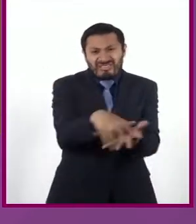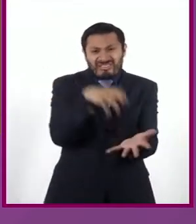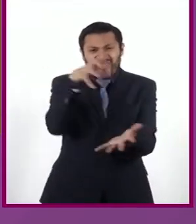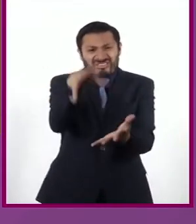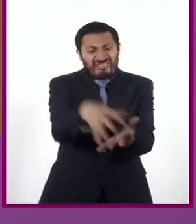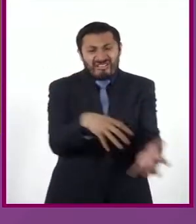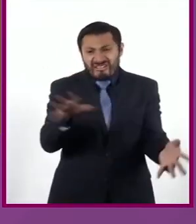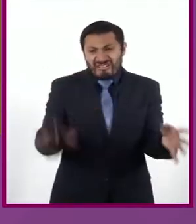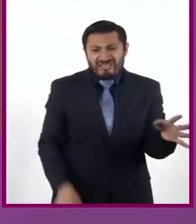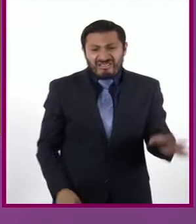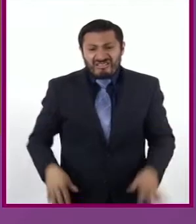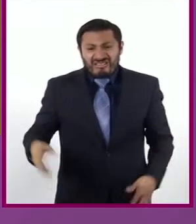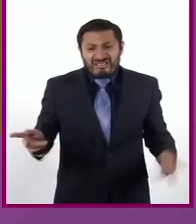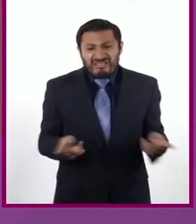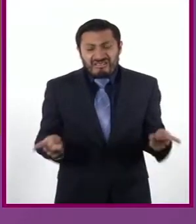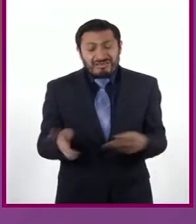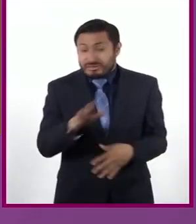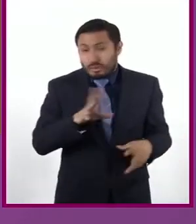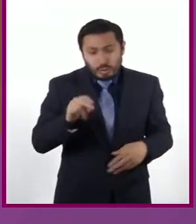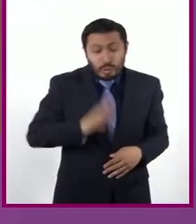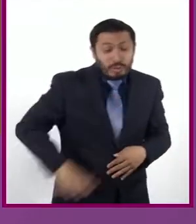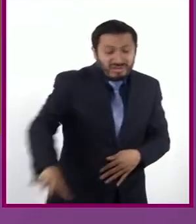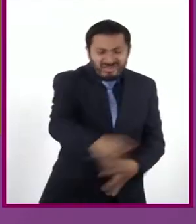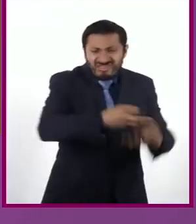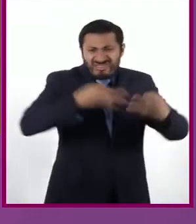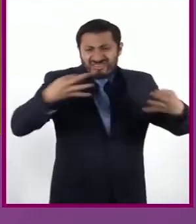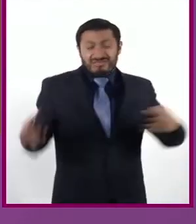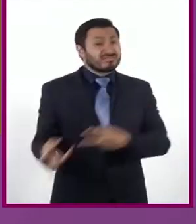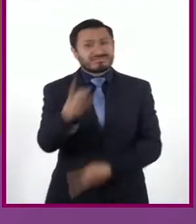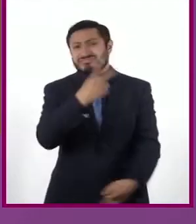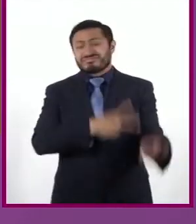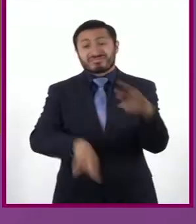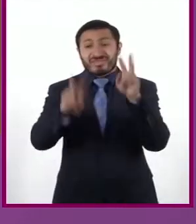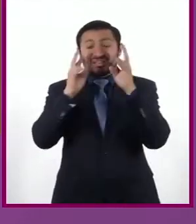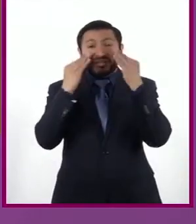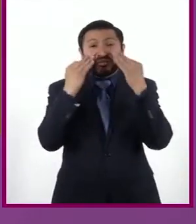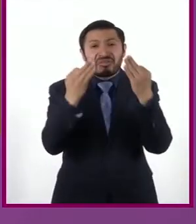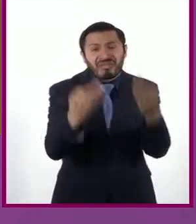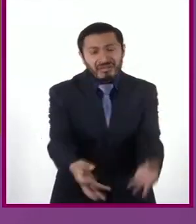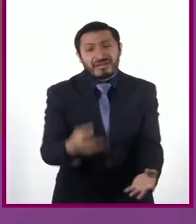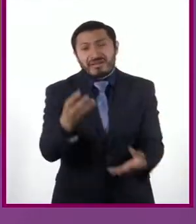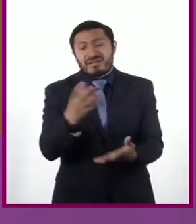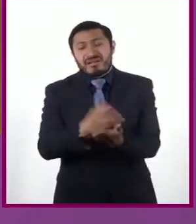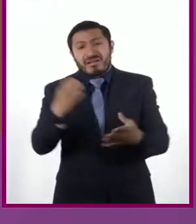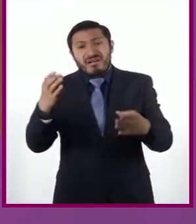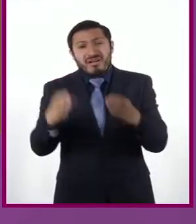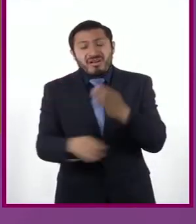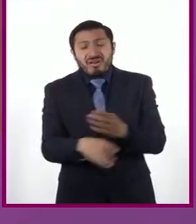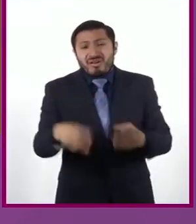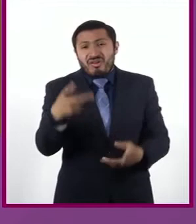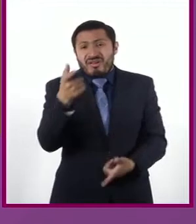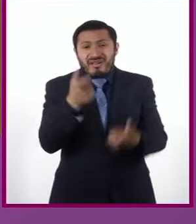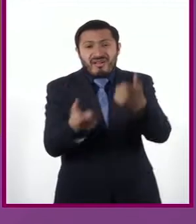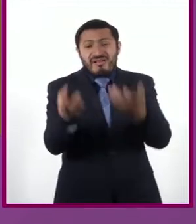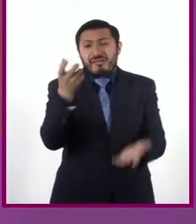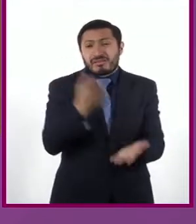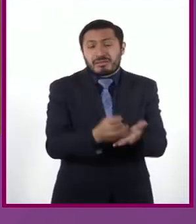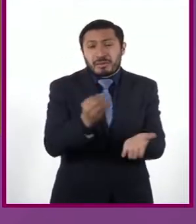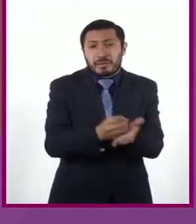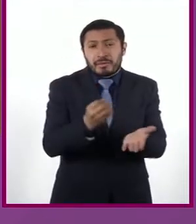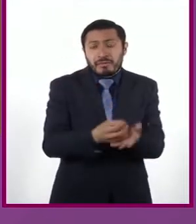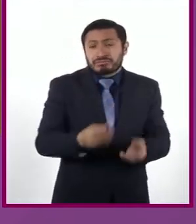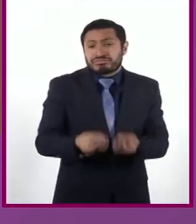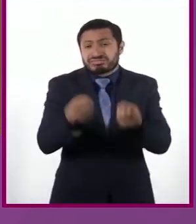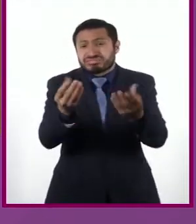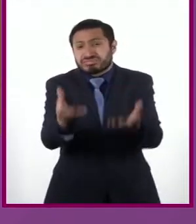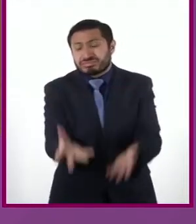los muslos de mi tierra. No vengo a presenciar la entrega de alhajas y piedras preciosas, que el tesoro más